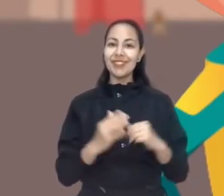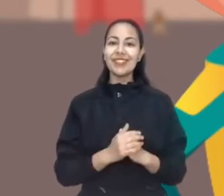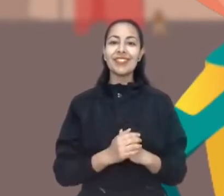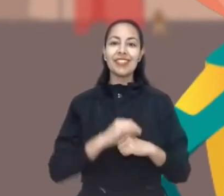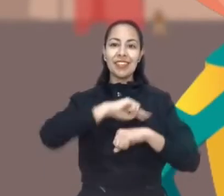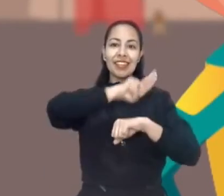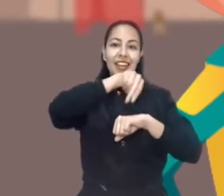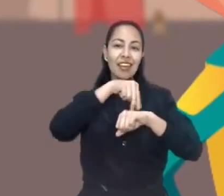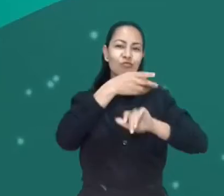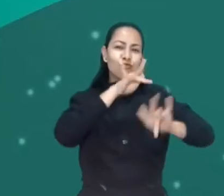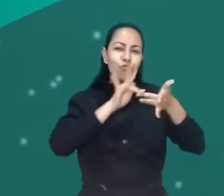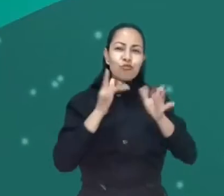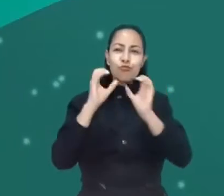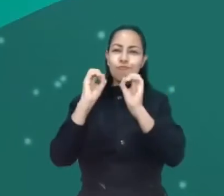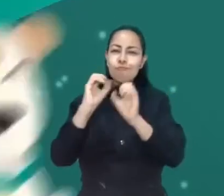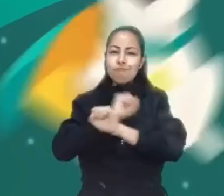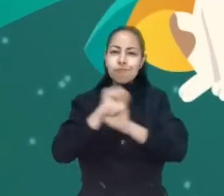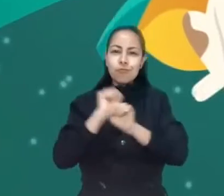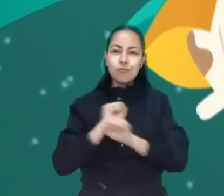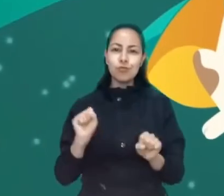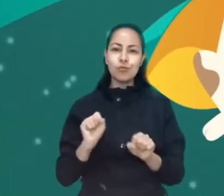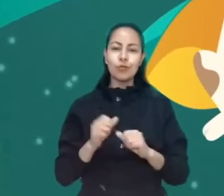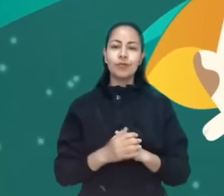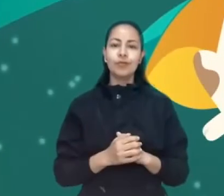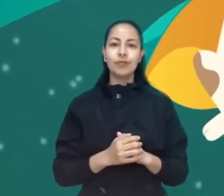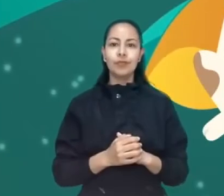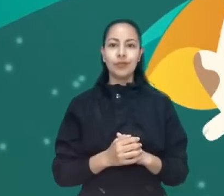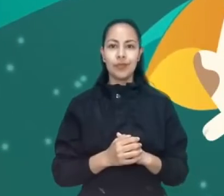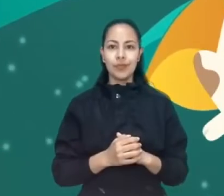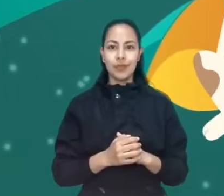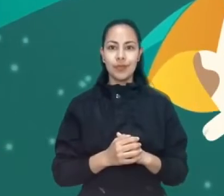Navidad. Nariño brilla sin pólvora.